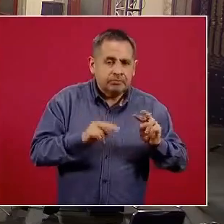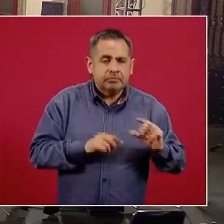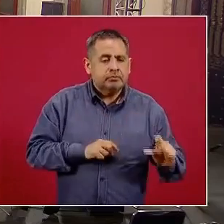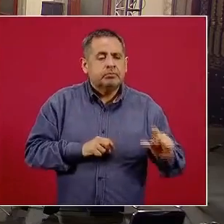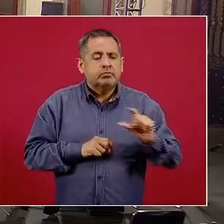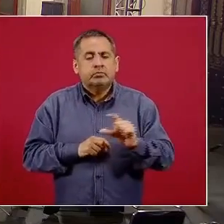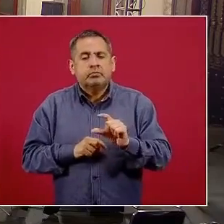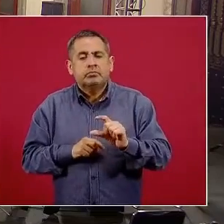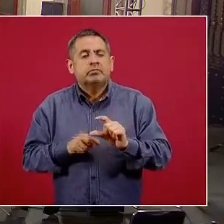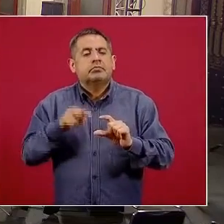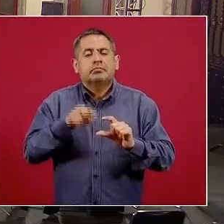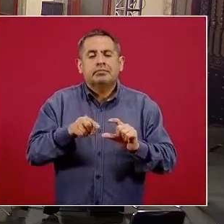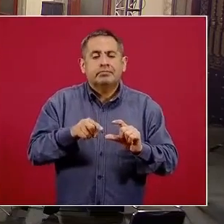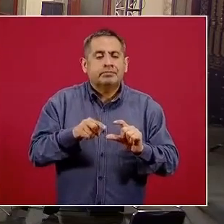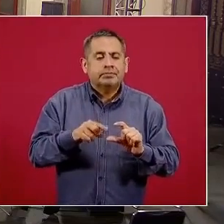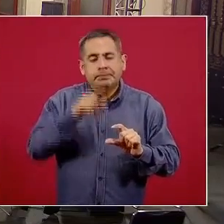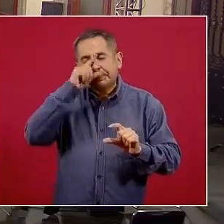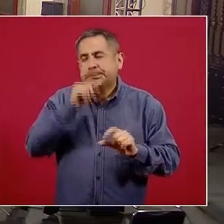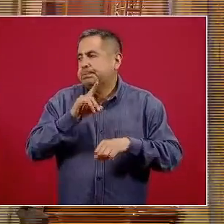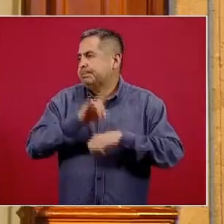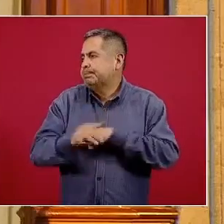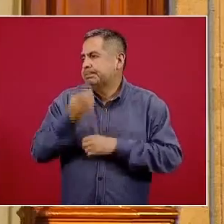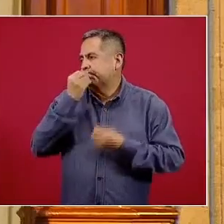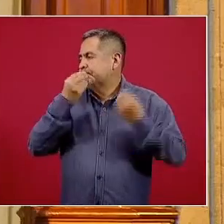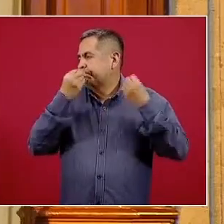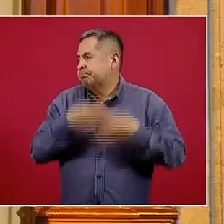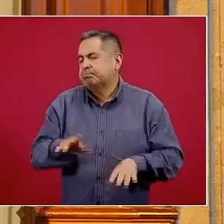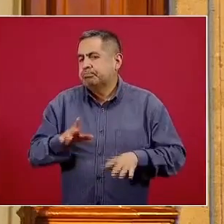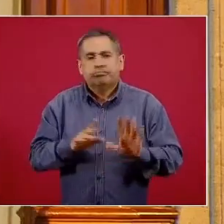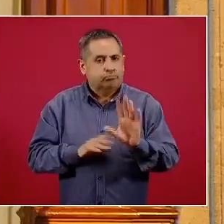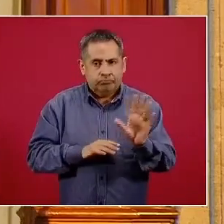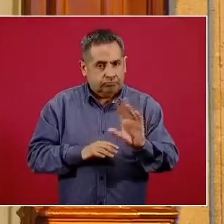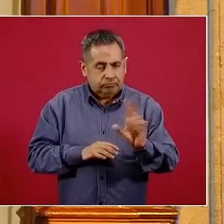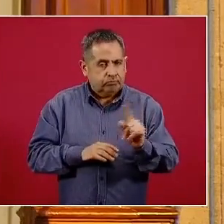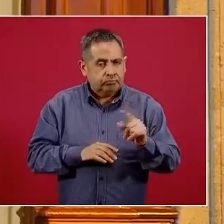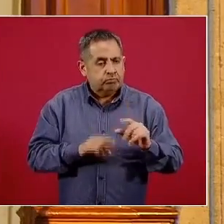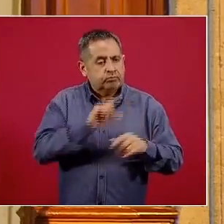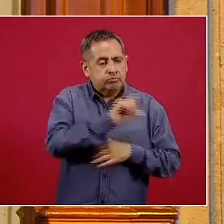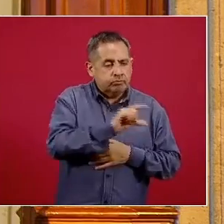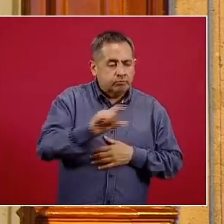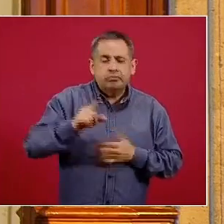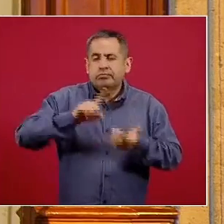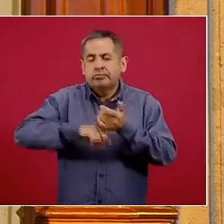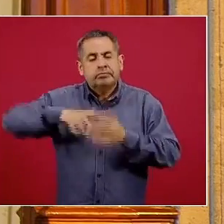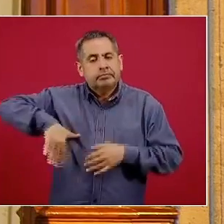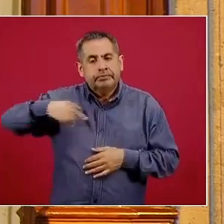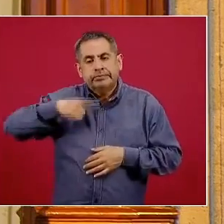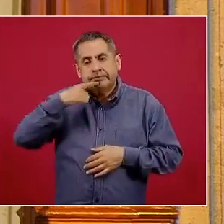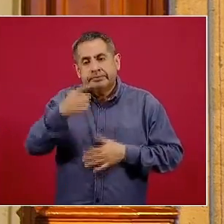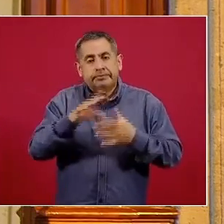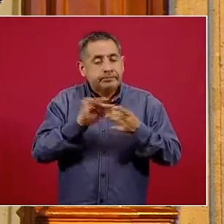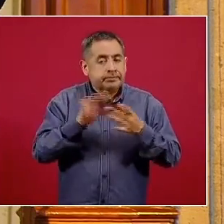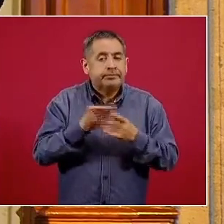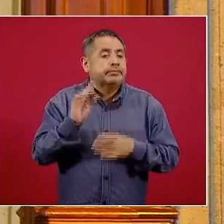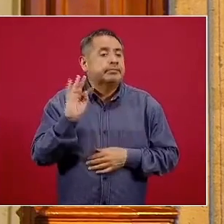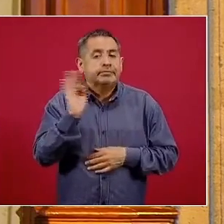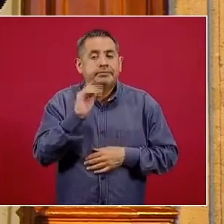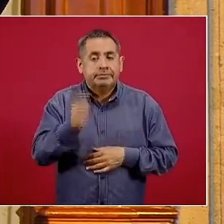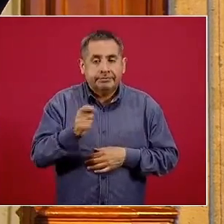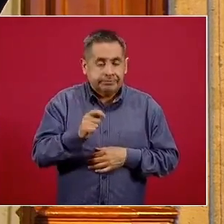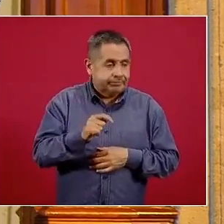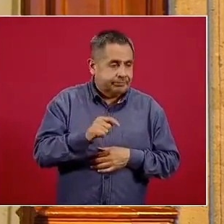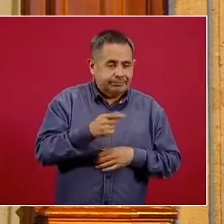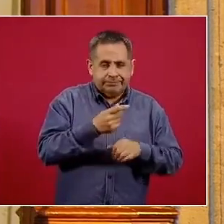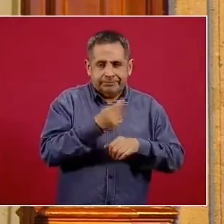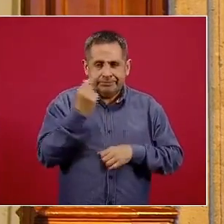considera necesariamente un desperdicio, porque como lo mencioné al principio, se tienen, más allá de